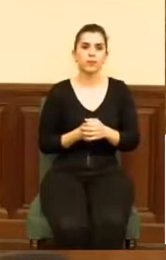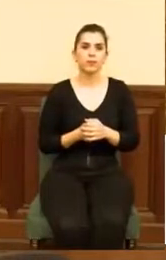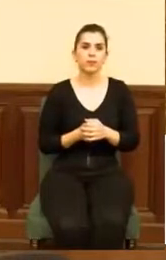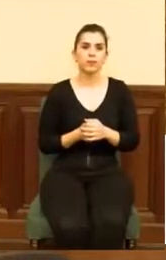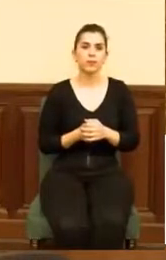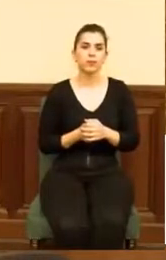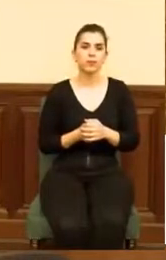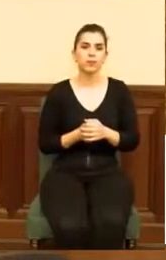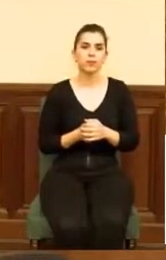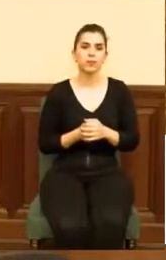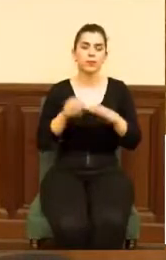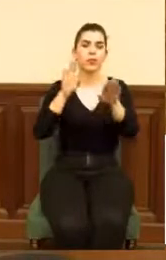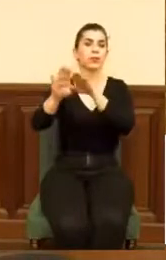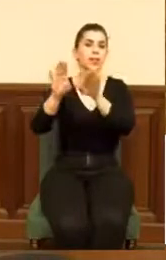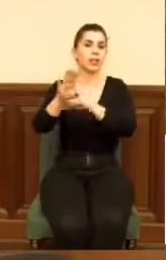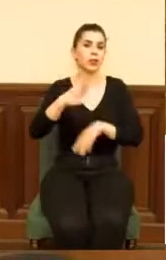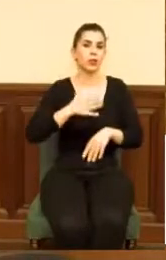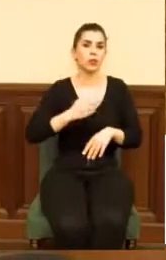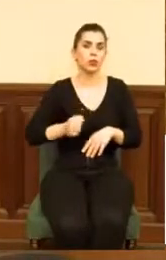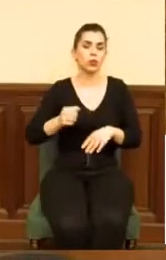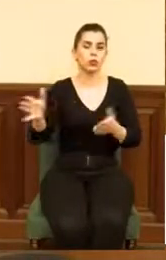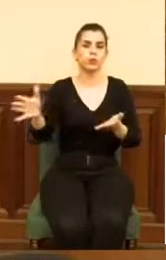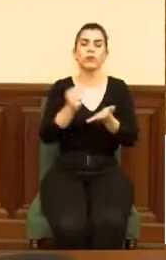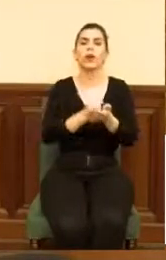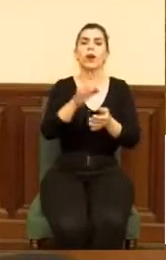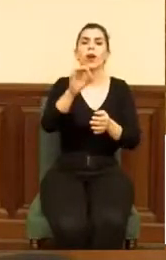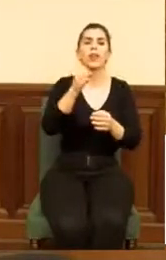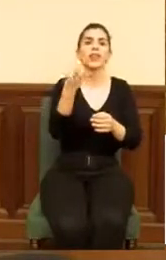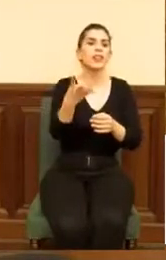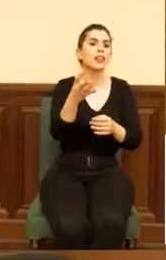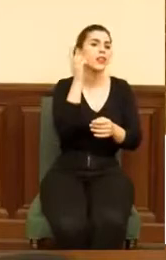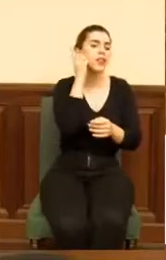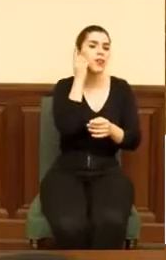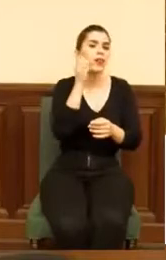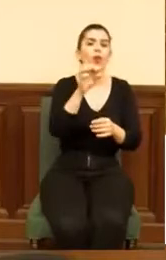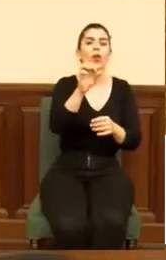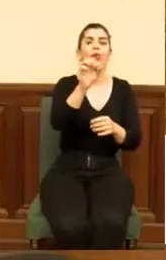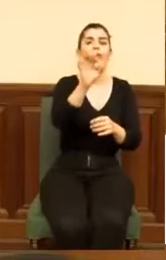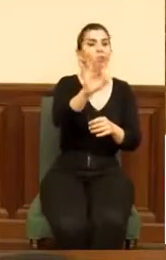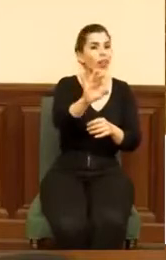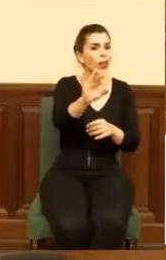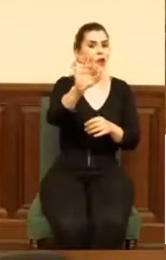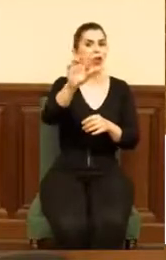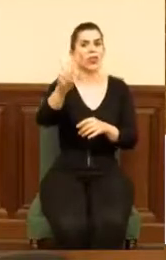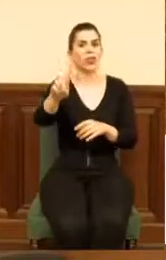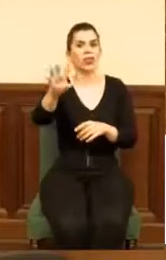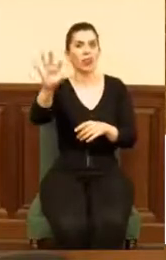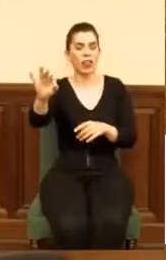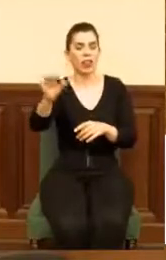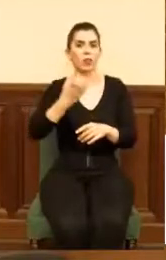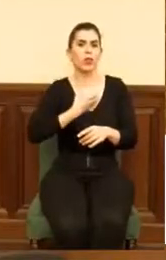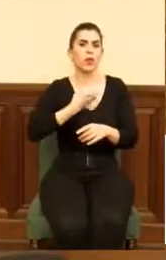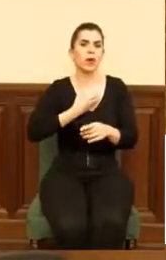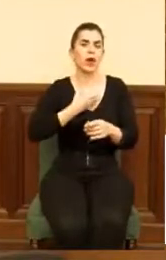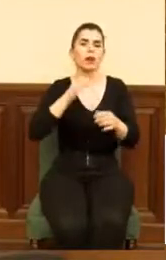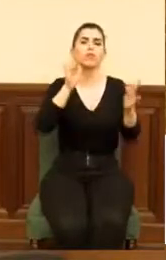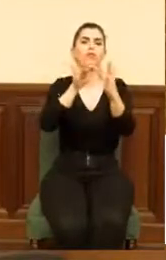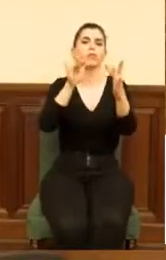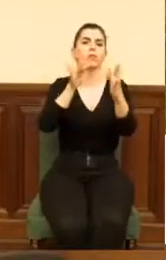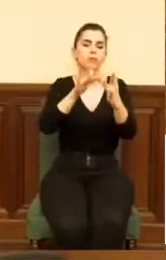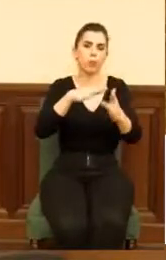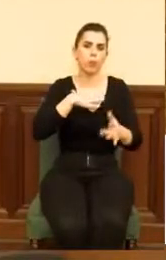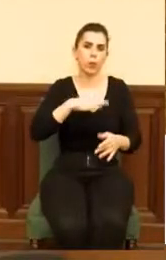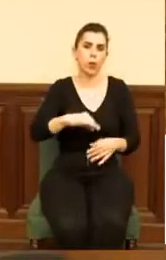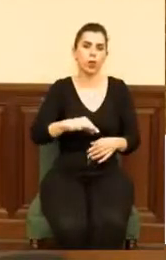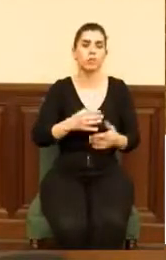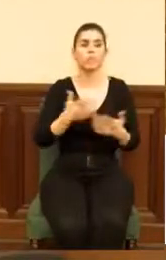todos los vecinos de Móstoles está el 010, que es el teléfono de información municipal. Entonces, la duda que tenemos es